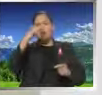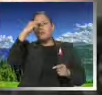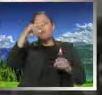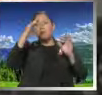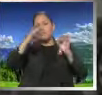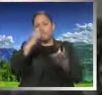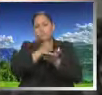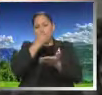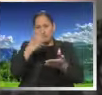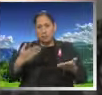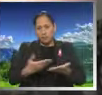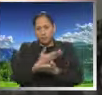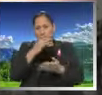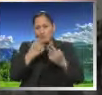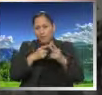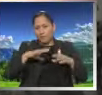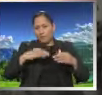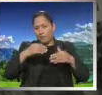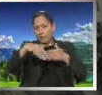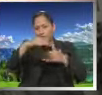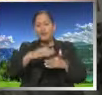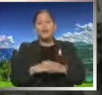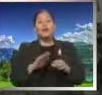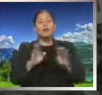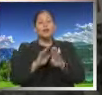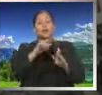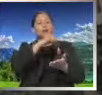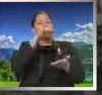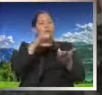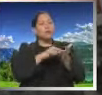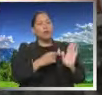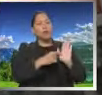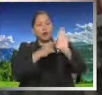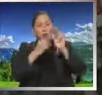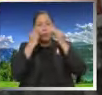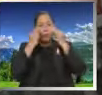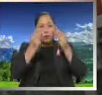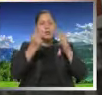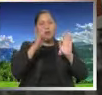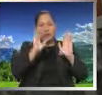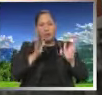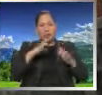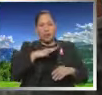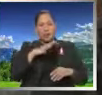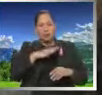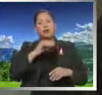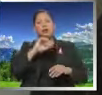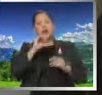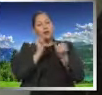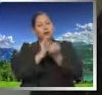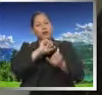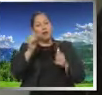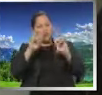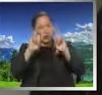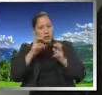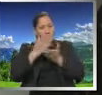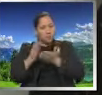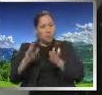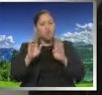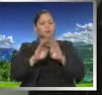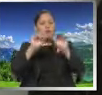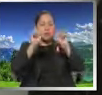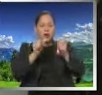que haya un lugar de exhibición. Y el otro tema que también habíamos conversado del arte